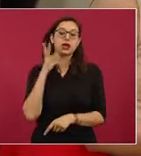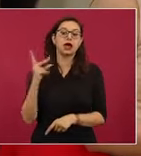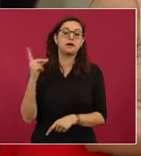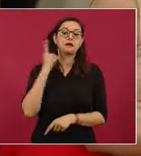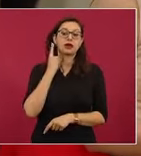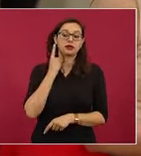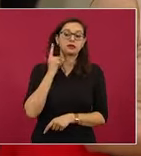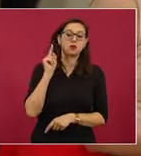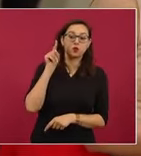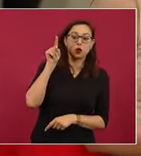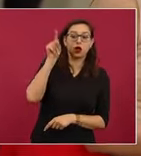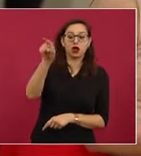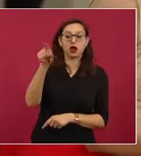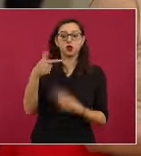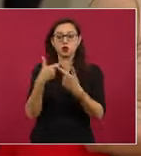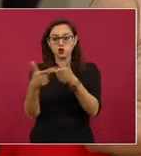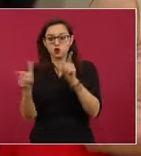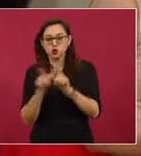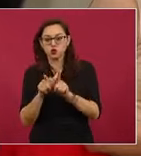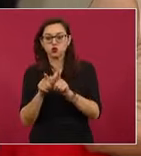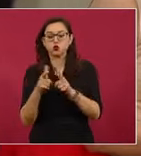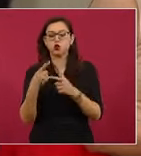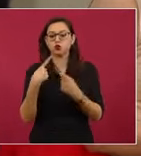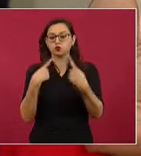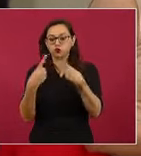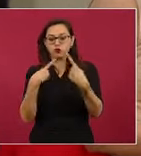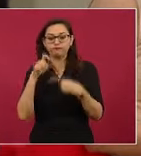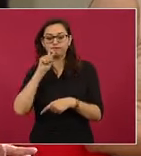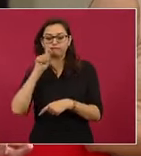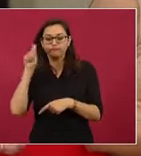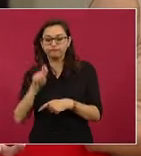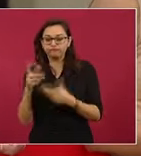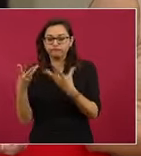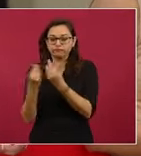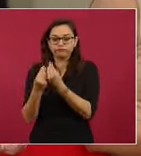cabo un grupo de amistad México-Ucrania en donde fue